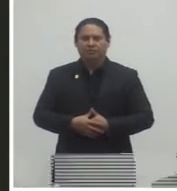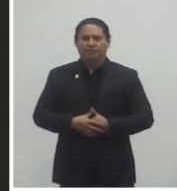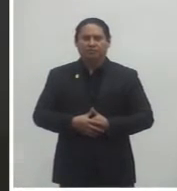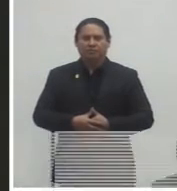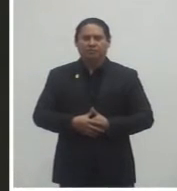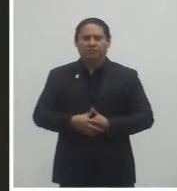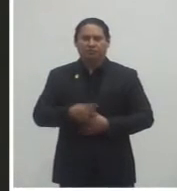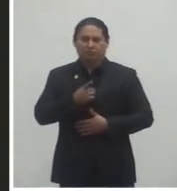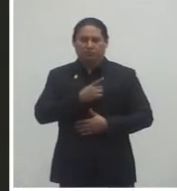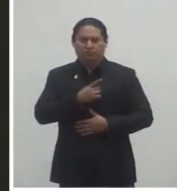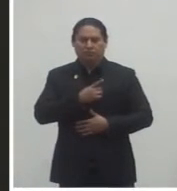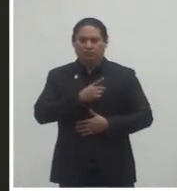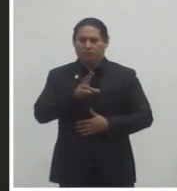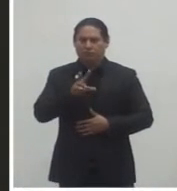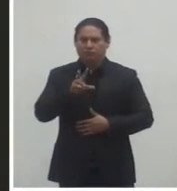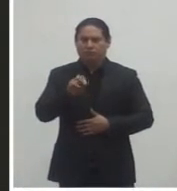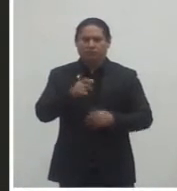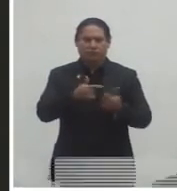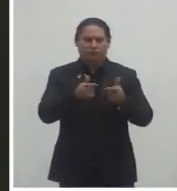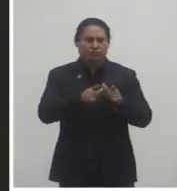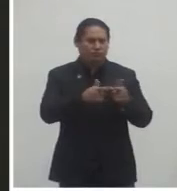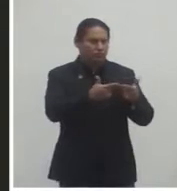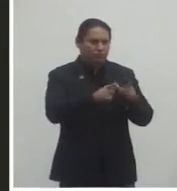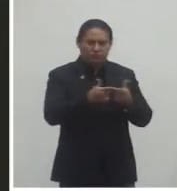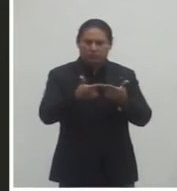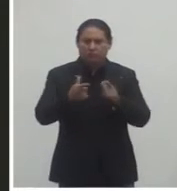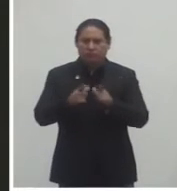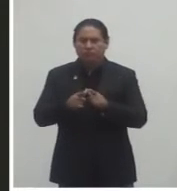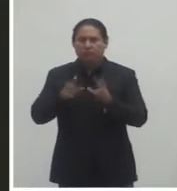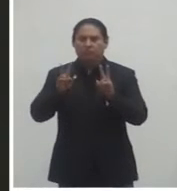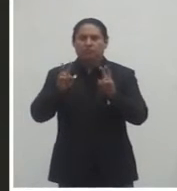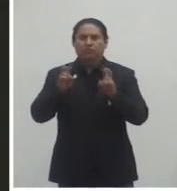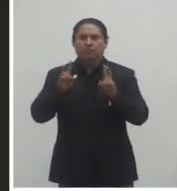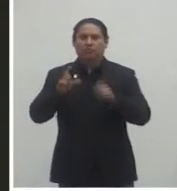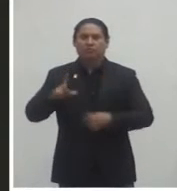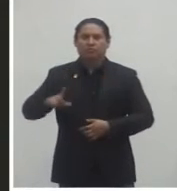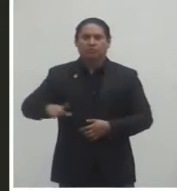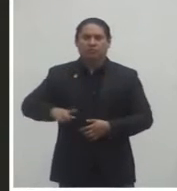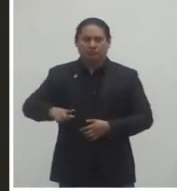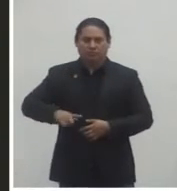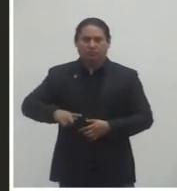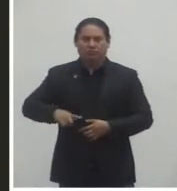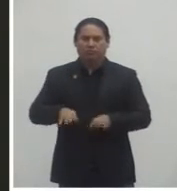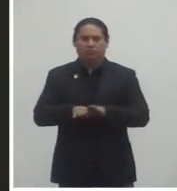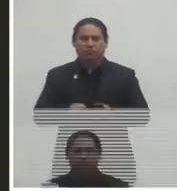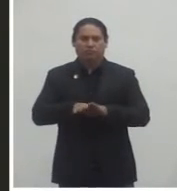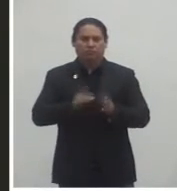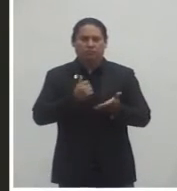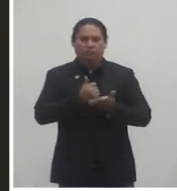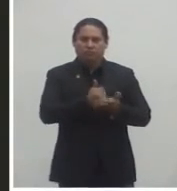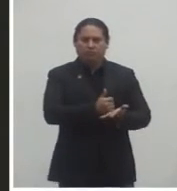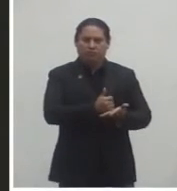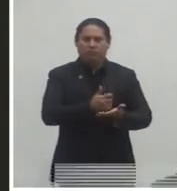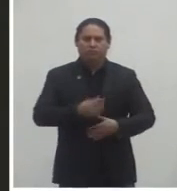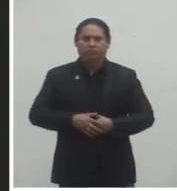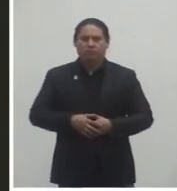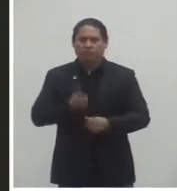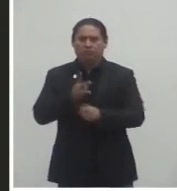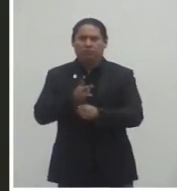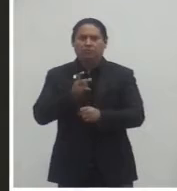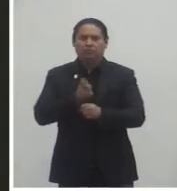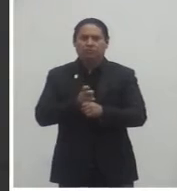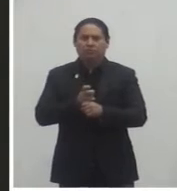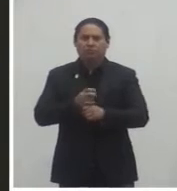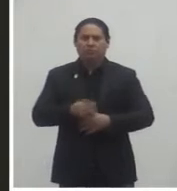cuestión, diputado, de grupitos. Este es un tema de gobernabilidad, por lo cual le invito